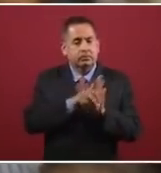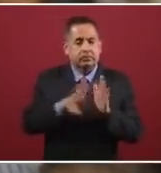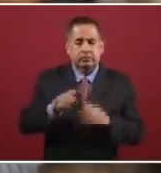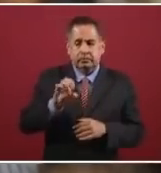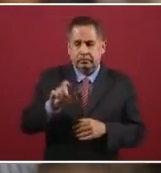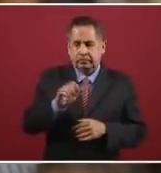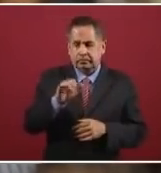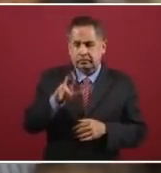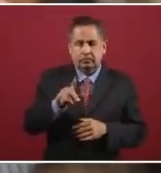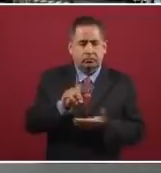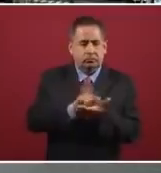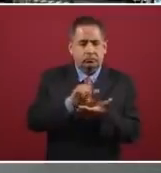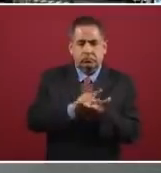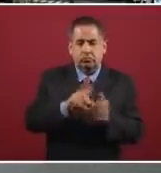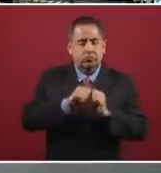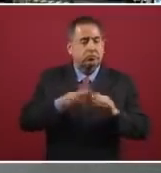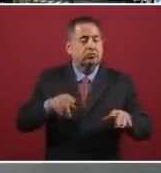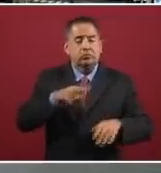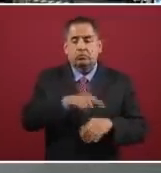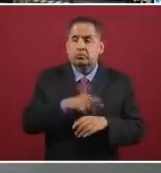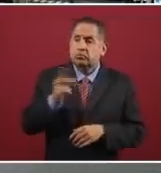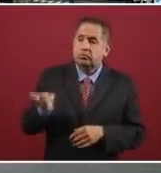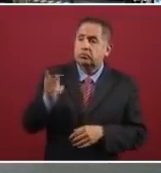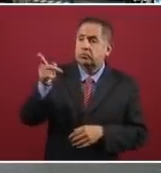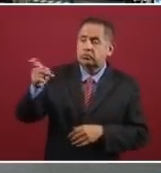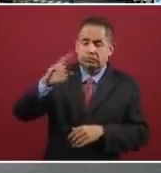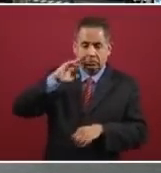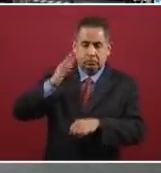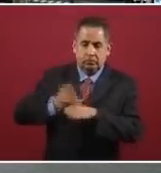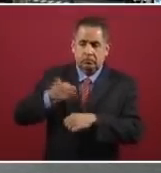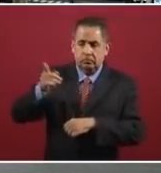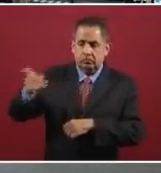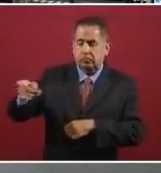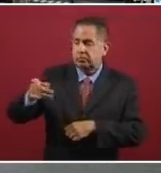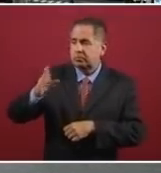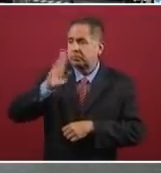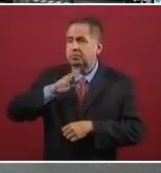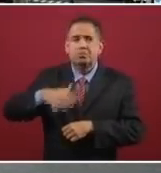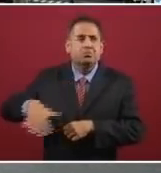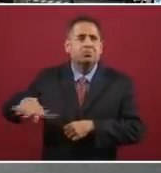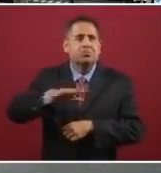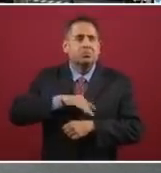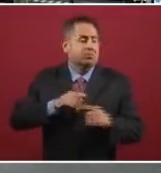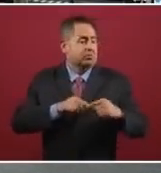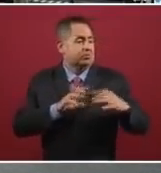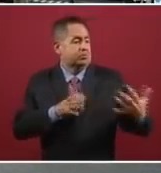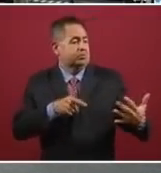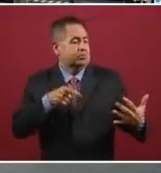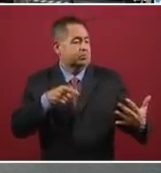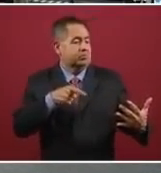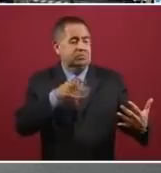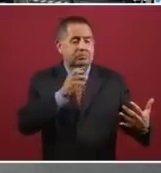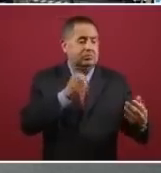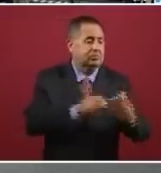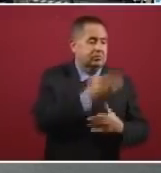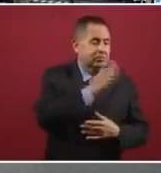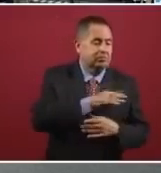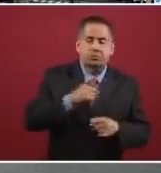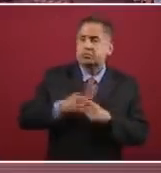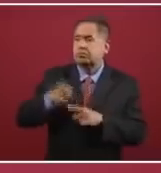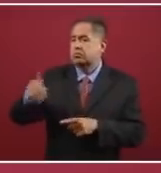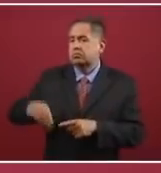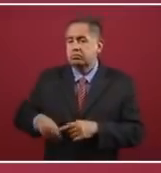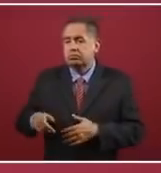Excelsior escribió en Twitter que usted es responsable de lo mal que le va a la oposición. Según él, a